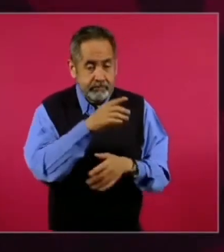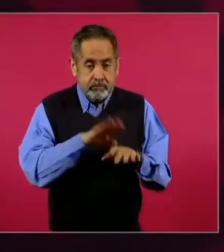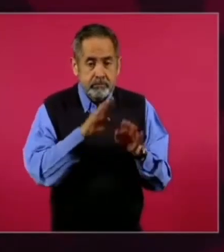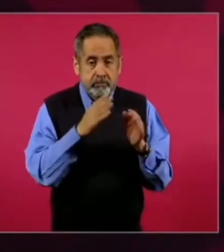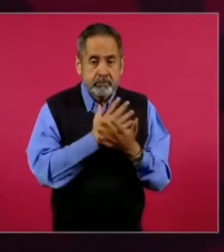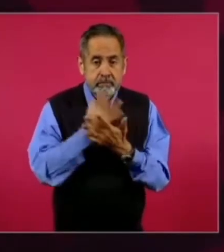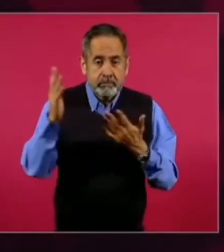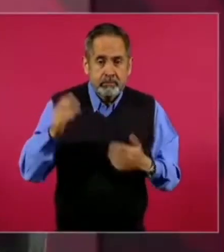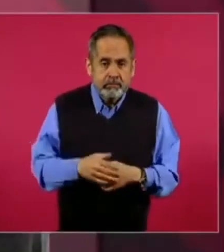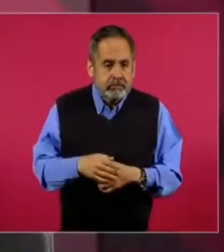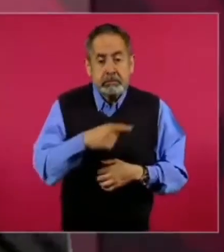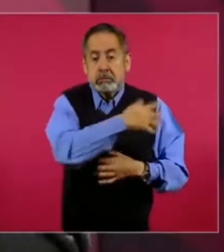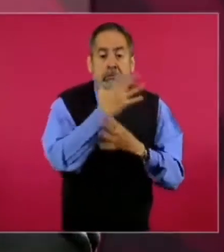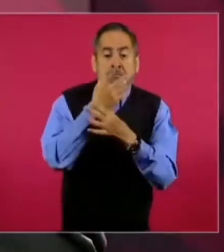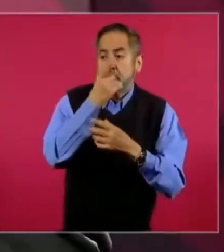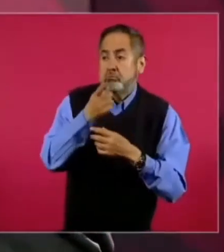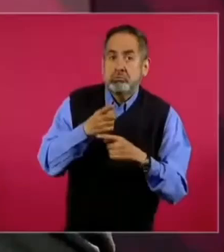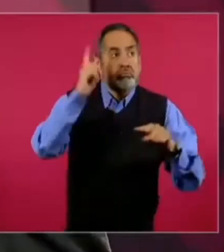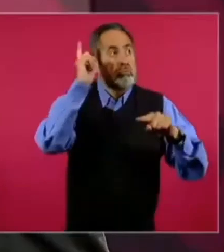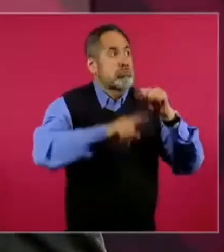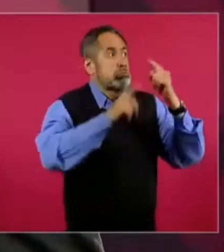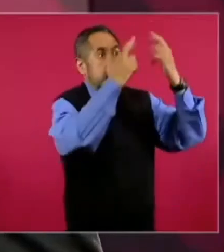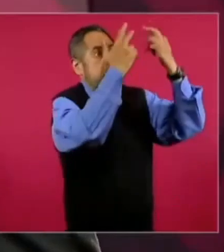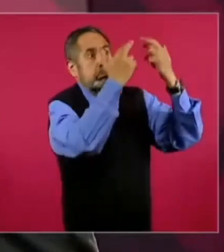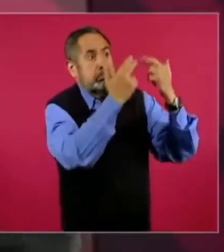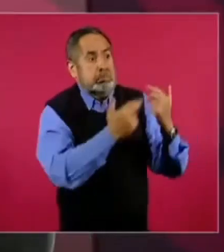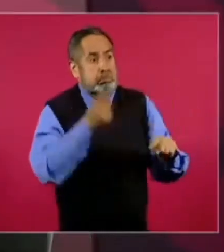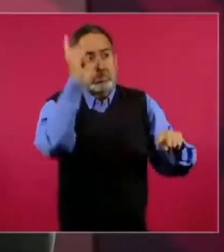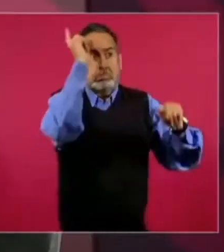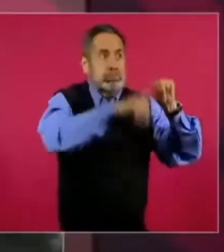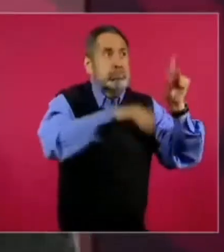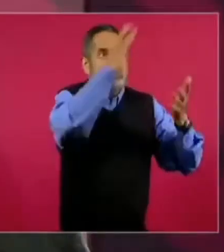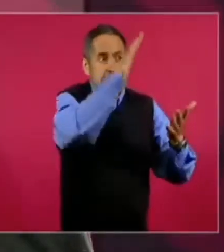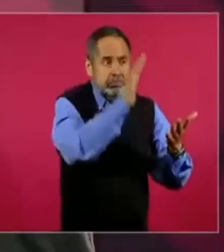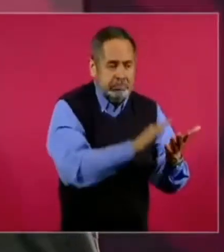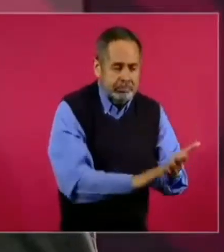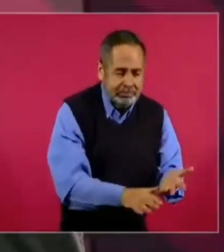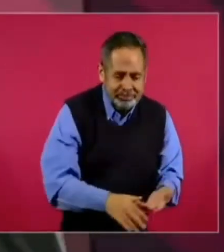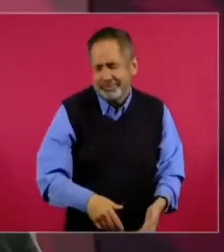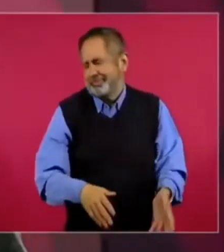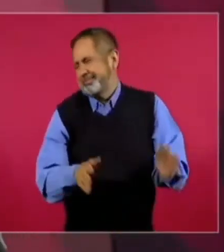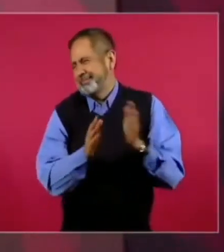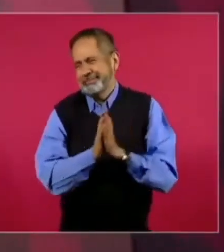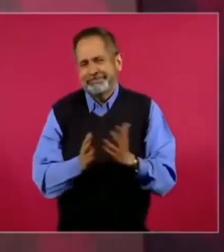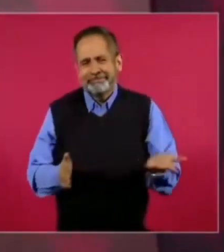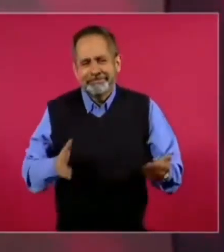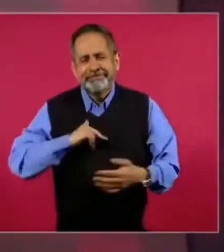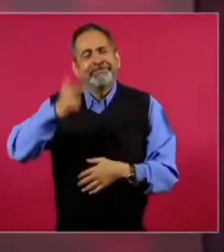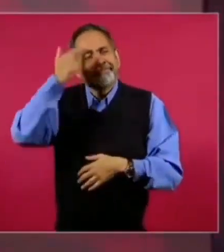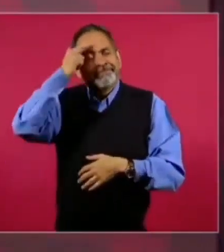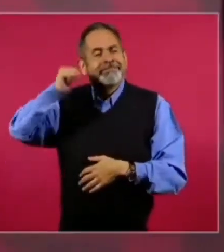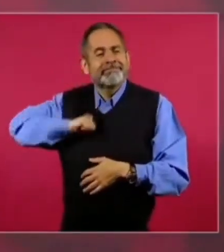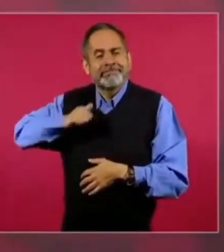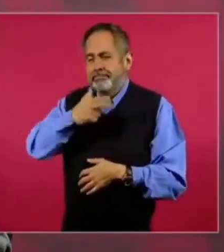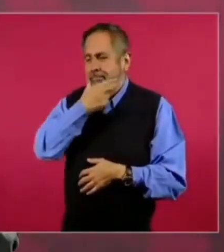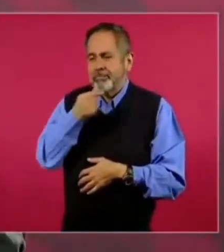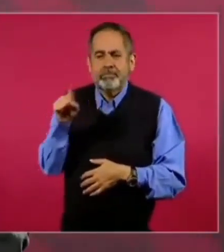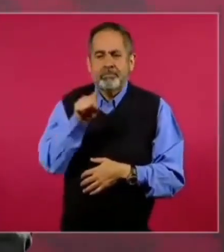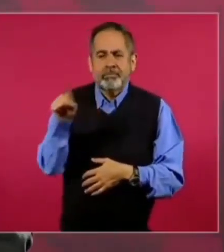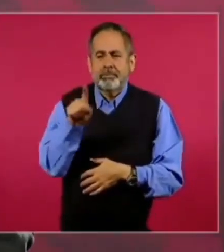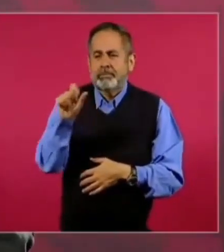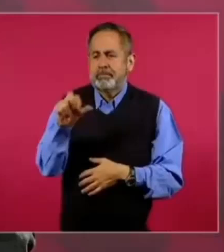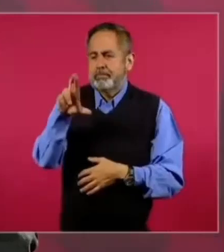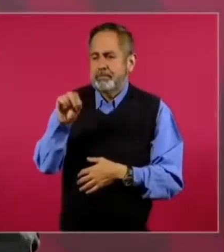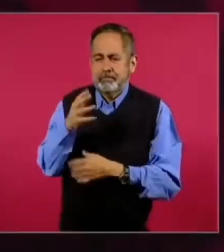¿La libertad? Yo le dije a la cruz